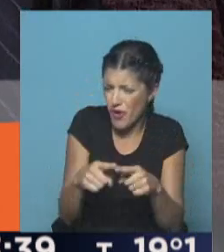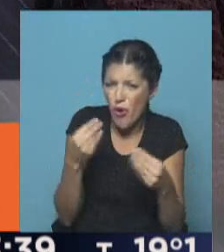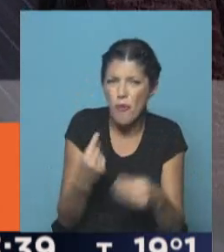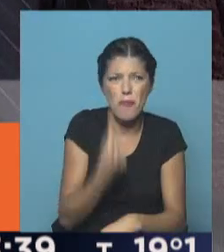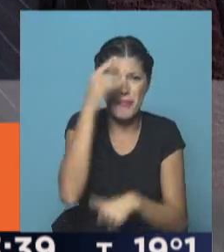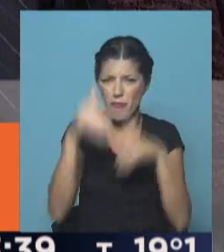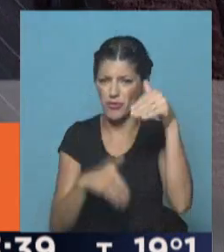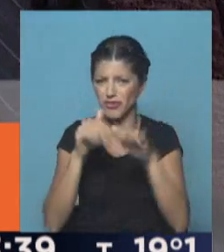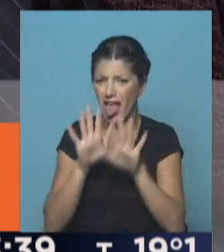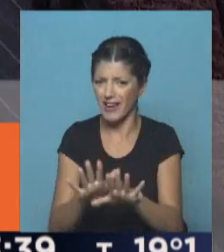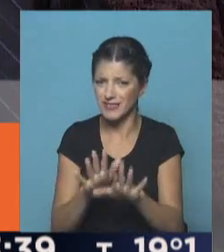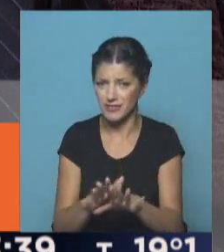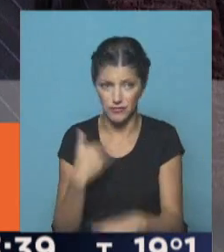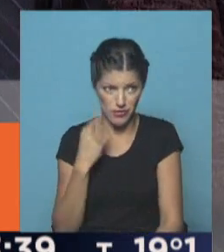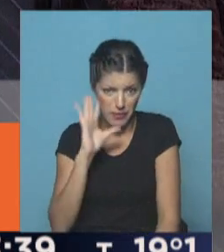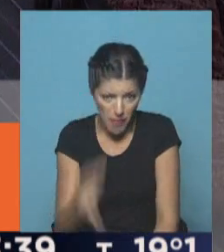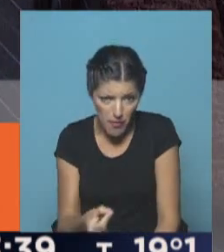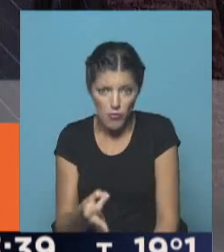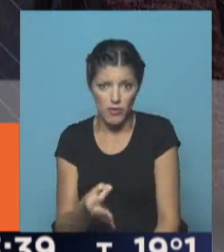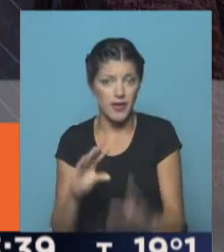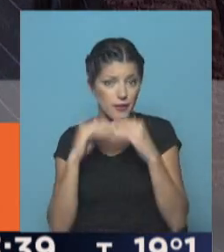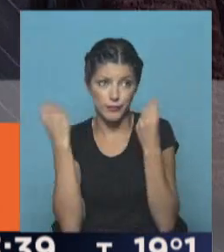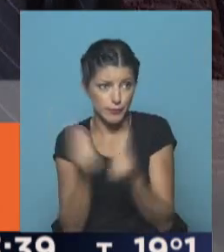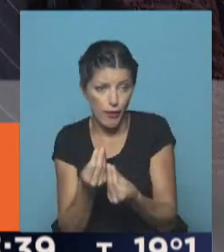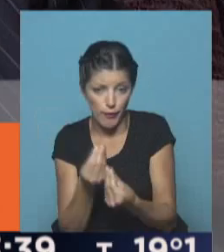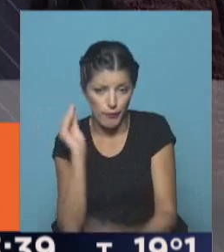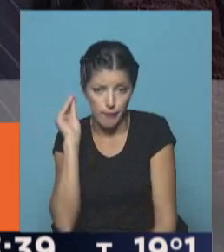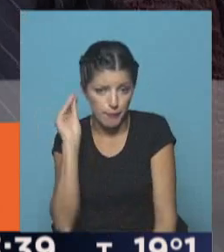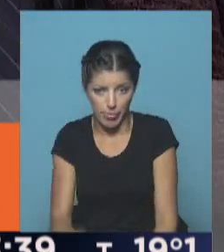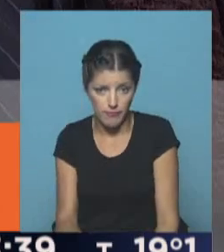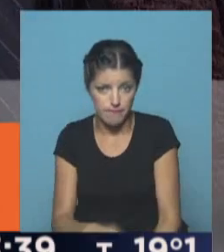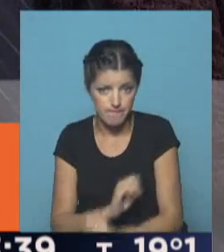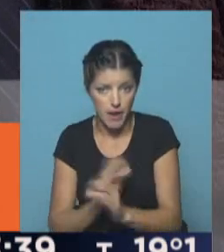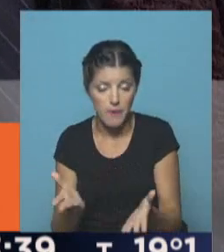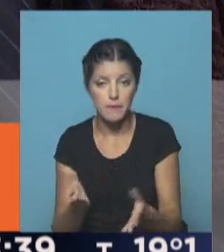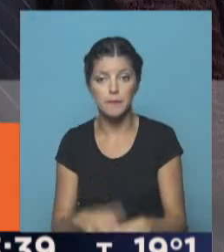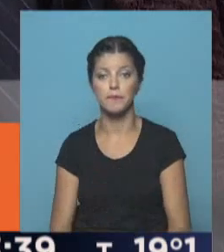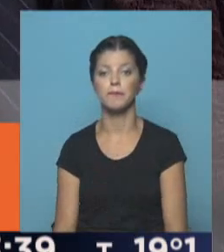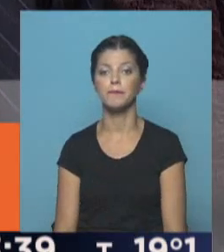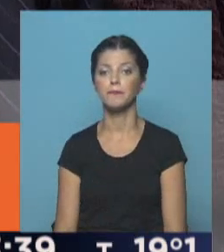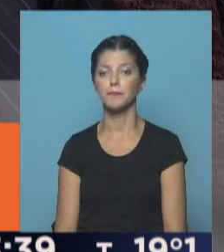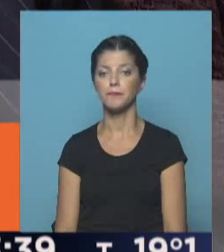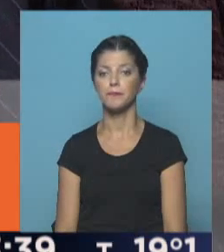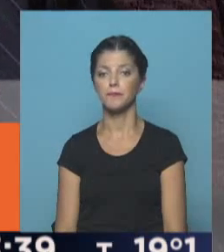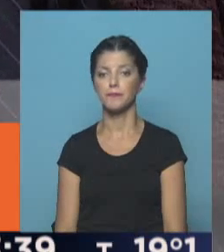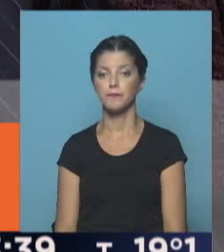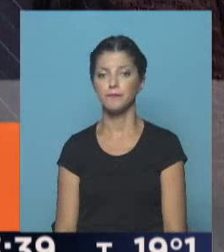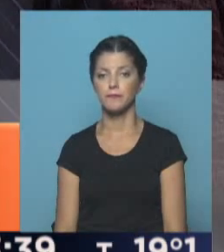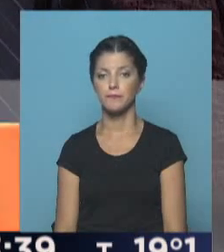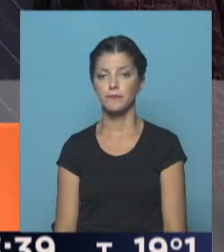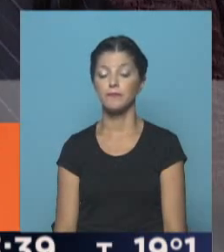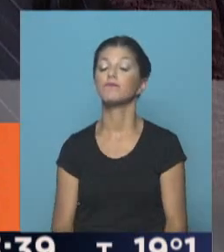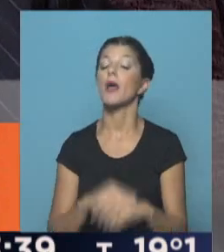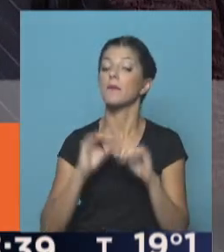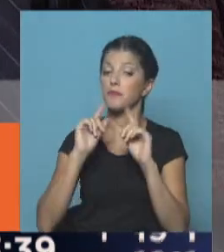donde sabemos que el resultado era absolutamente predecible y además no situación tener ese acuerdo parlamentario